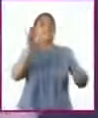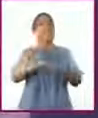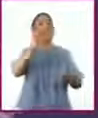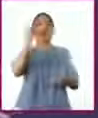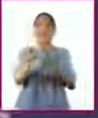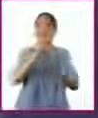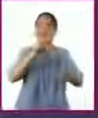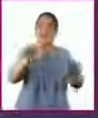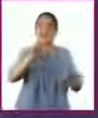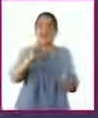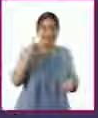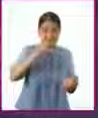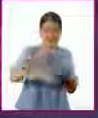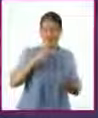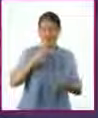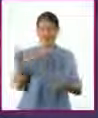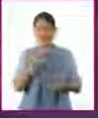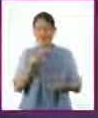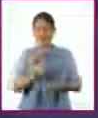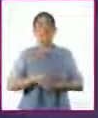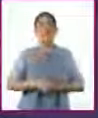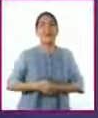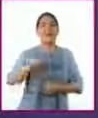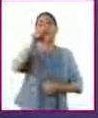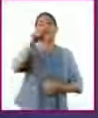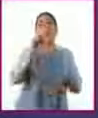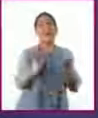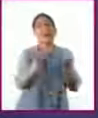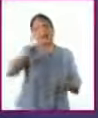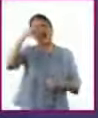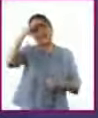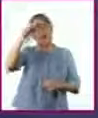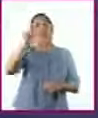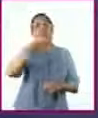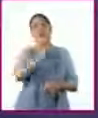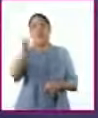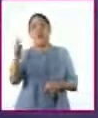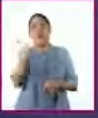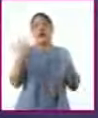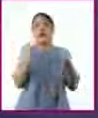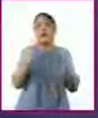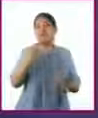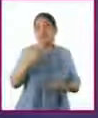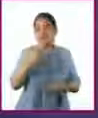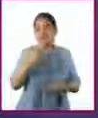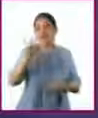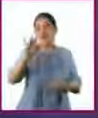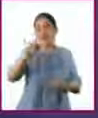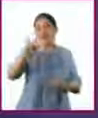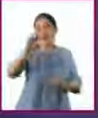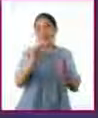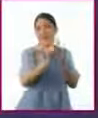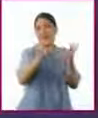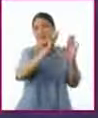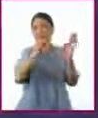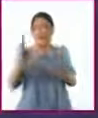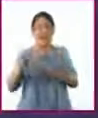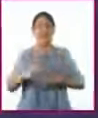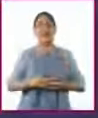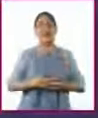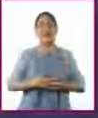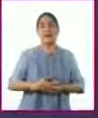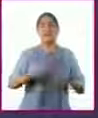información de lo que necesitamos. ¿Se les ocurre para qué otra situación pueden servirles las fuentes literarias?